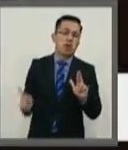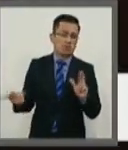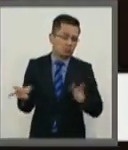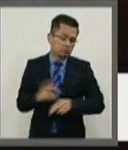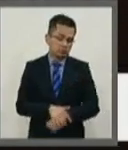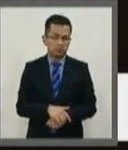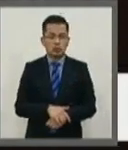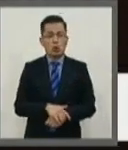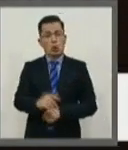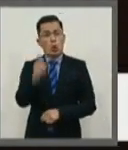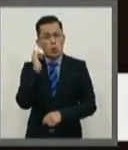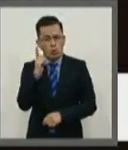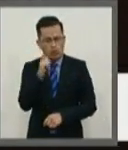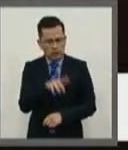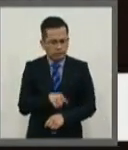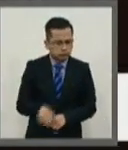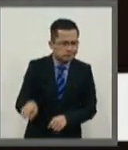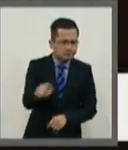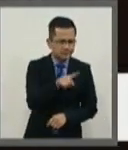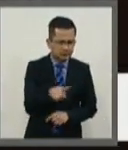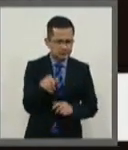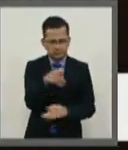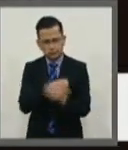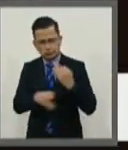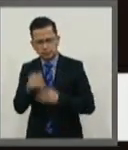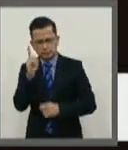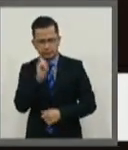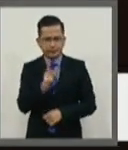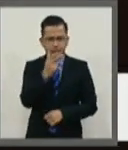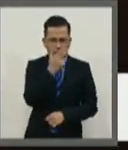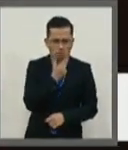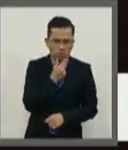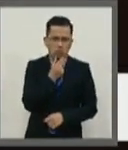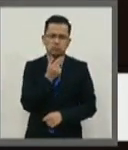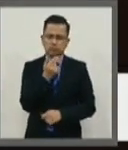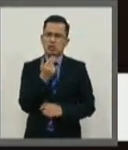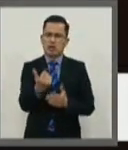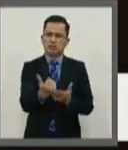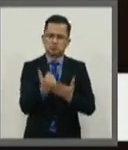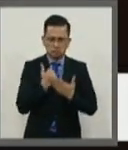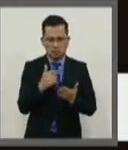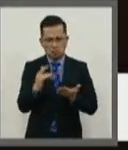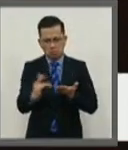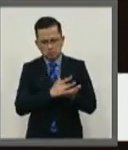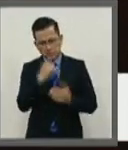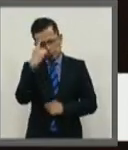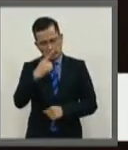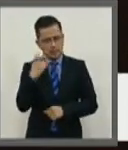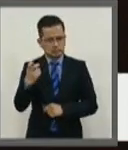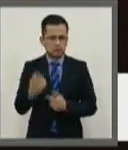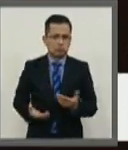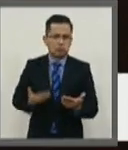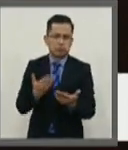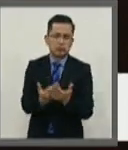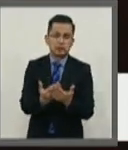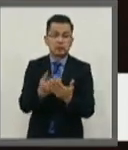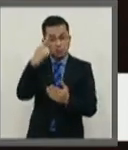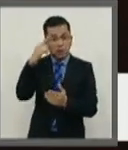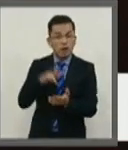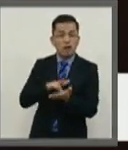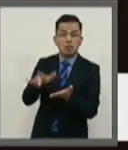todas y todos ustedes, señores y señoras legisladoras, podamos compartir esta propuesta por el bien